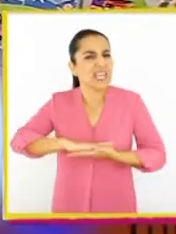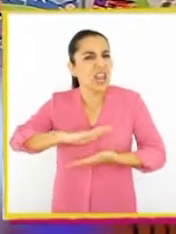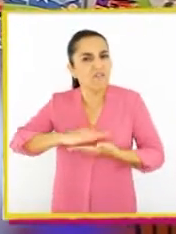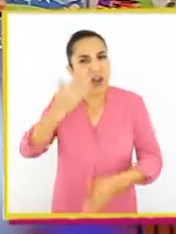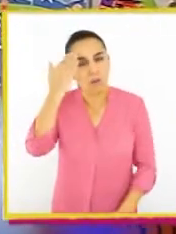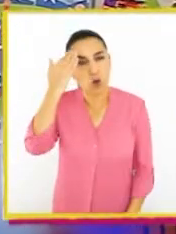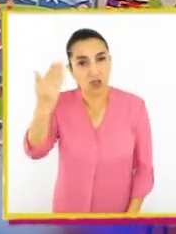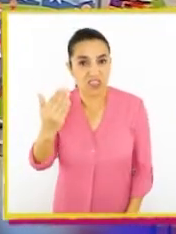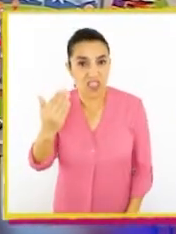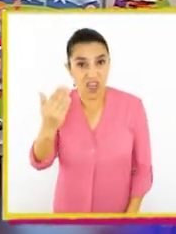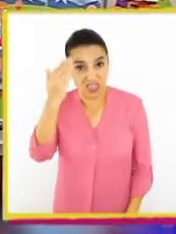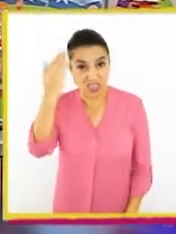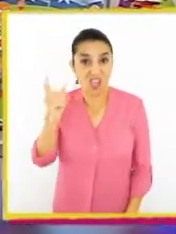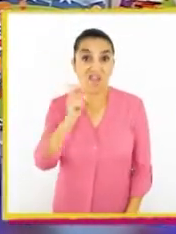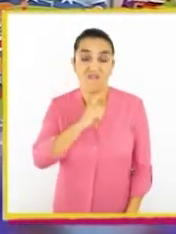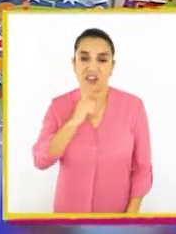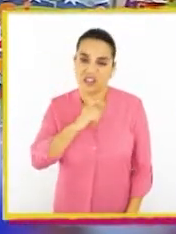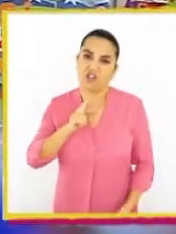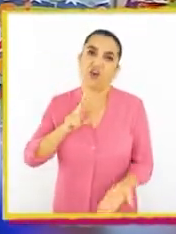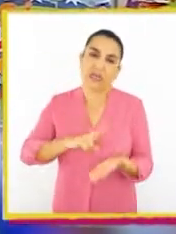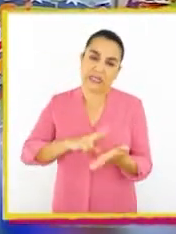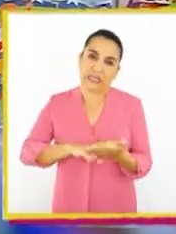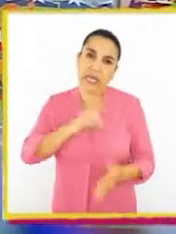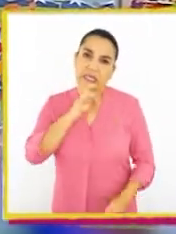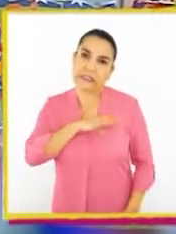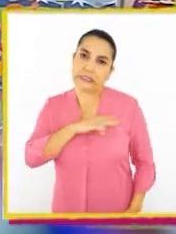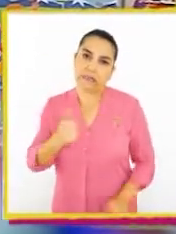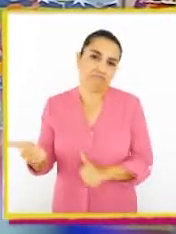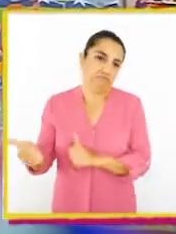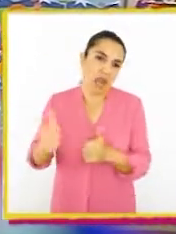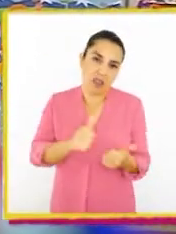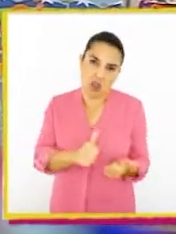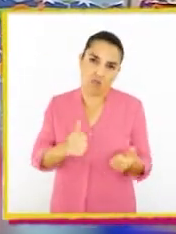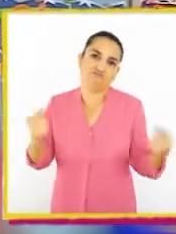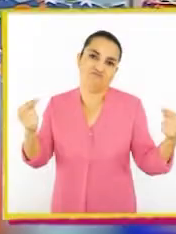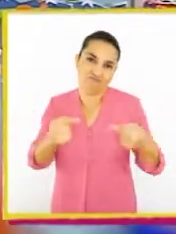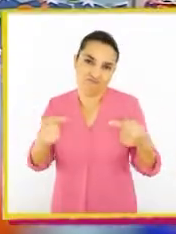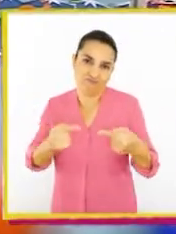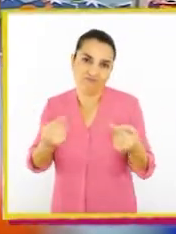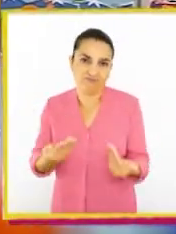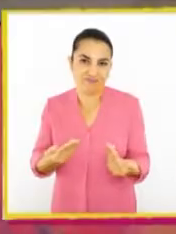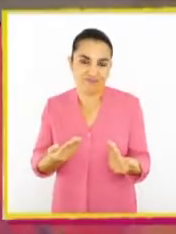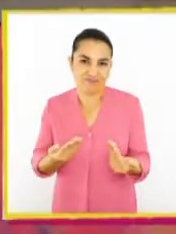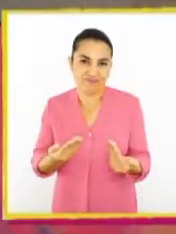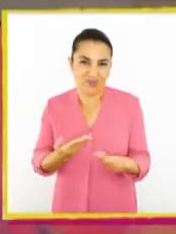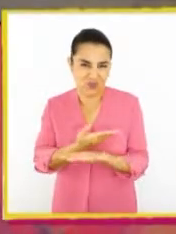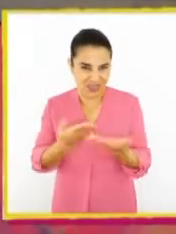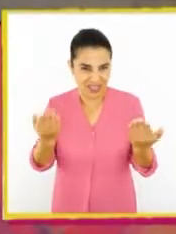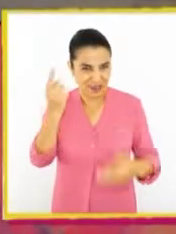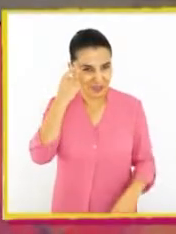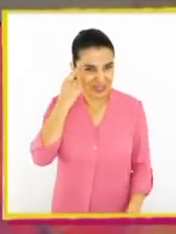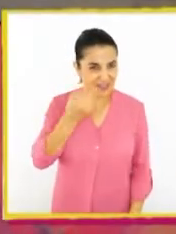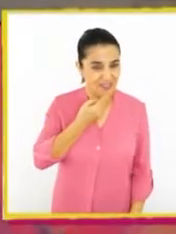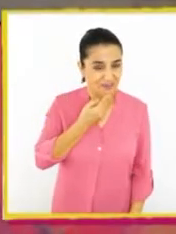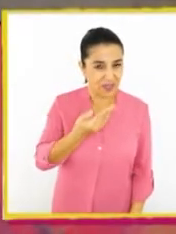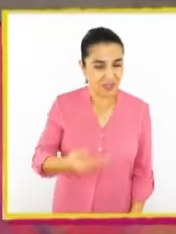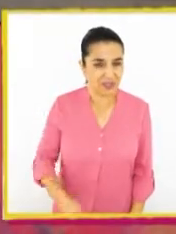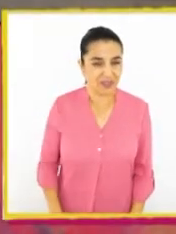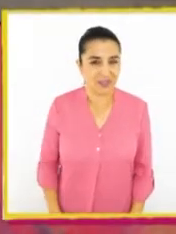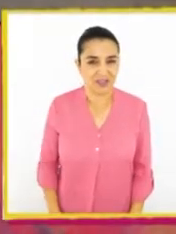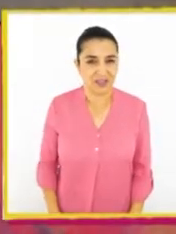¿por qué celebramos ese día, que incluso es feriado, si en realidad Chile perdió en el combate? ¿Sí? ¿También ustedes se lo